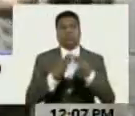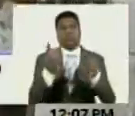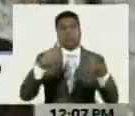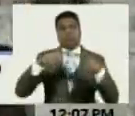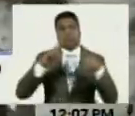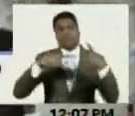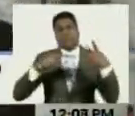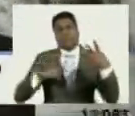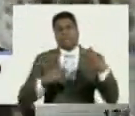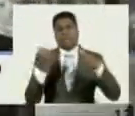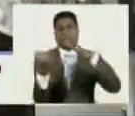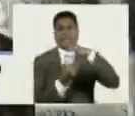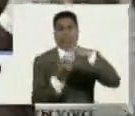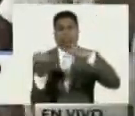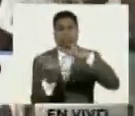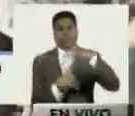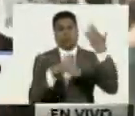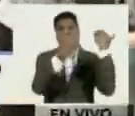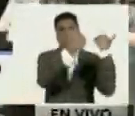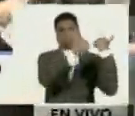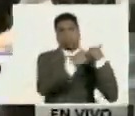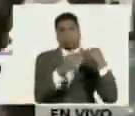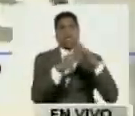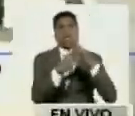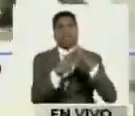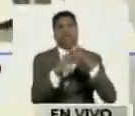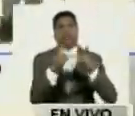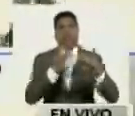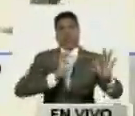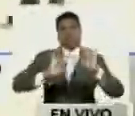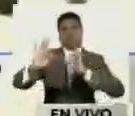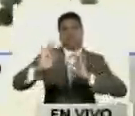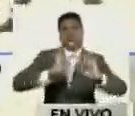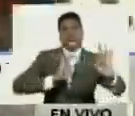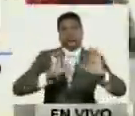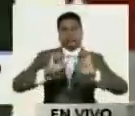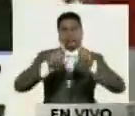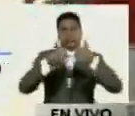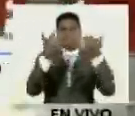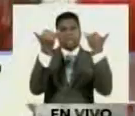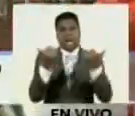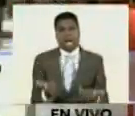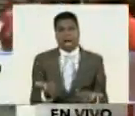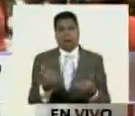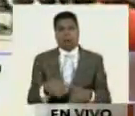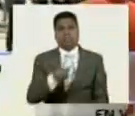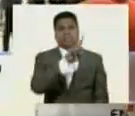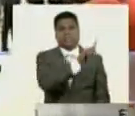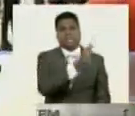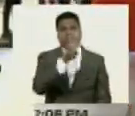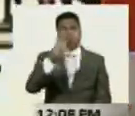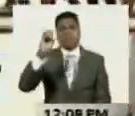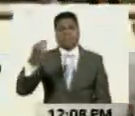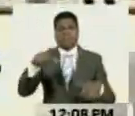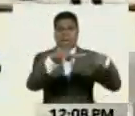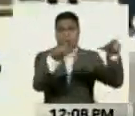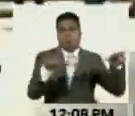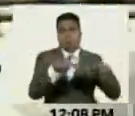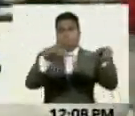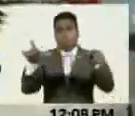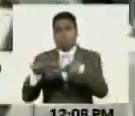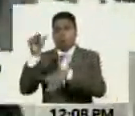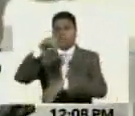diferentes instituciones responsables de este festival que inicia en 120 espacios a